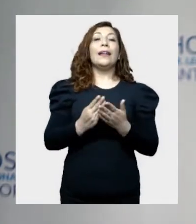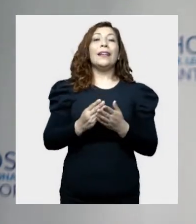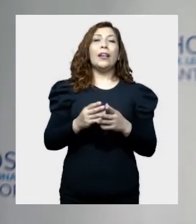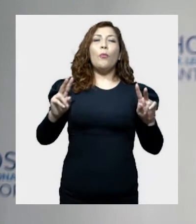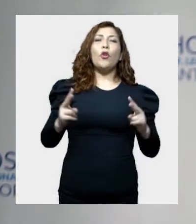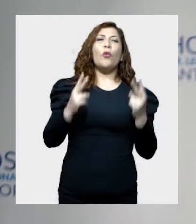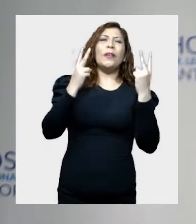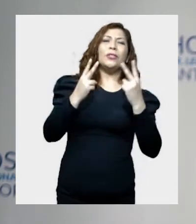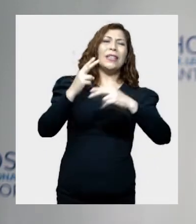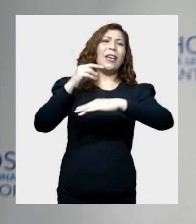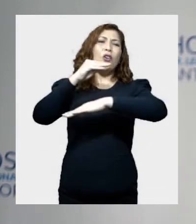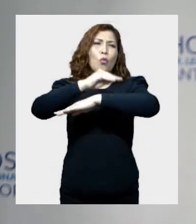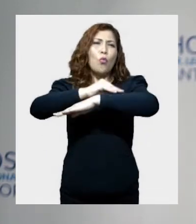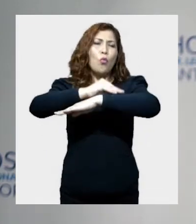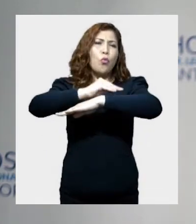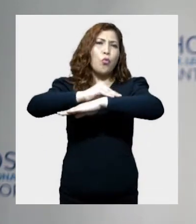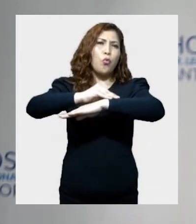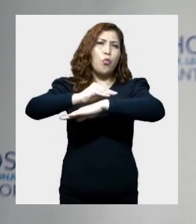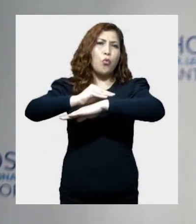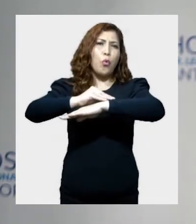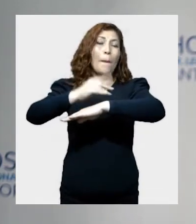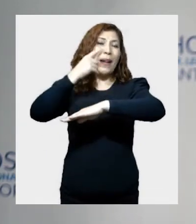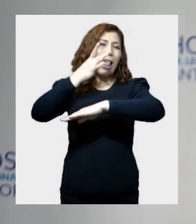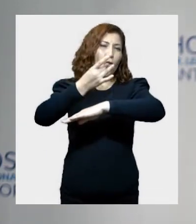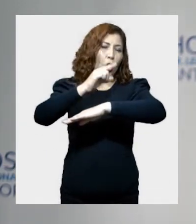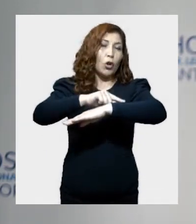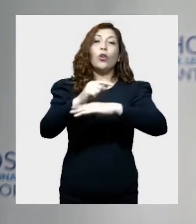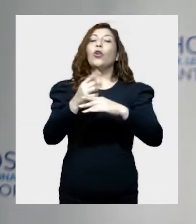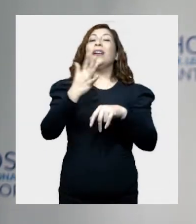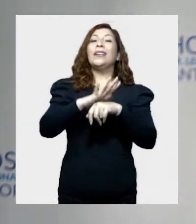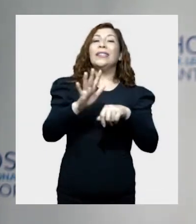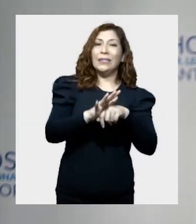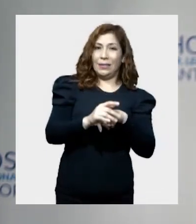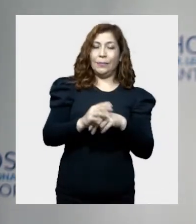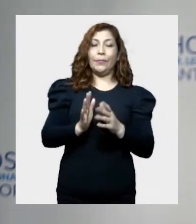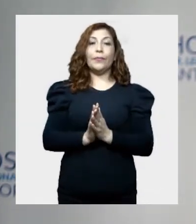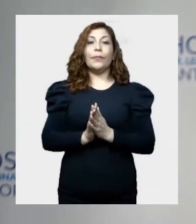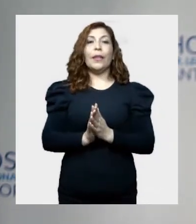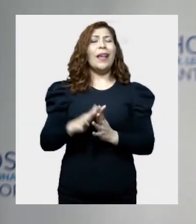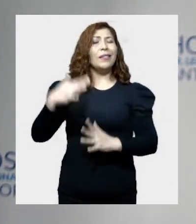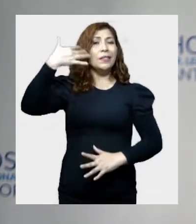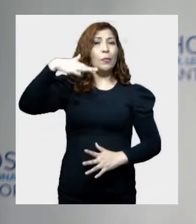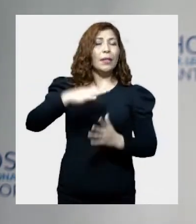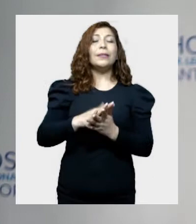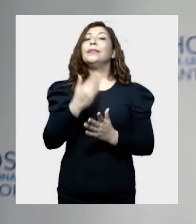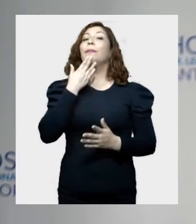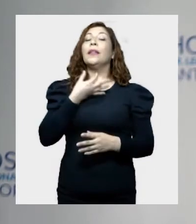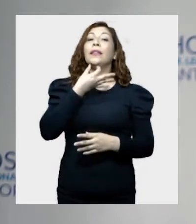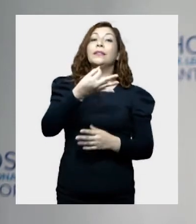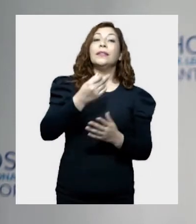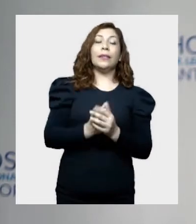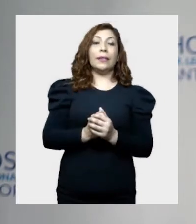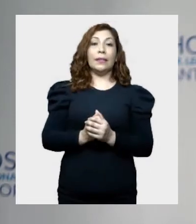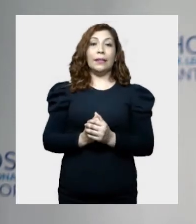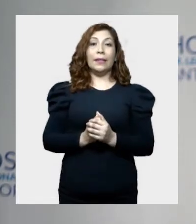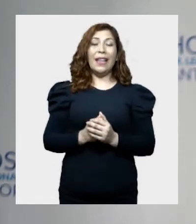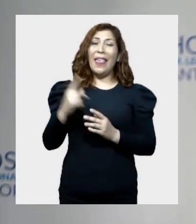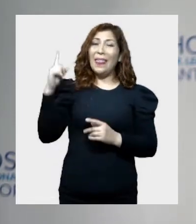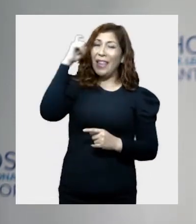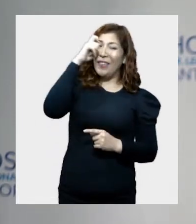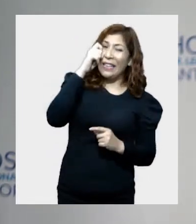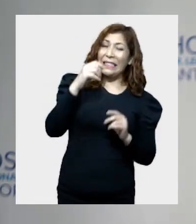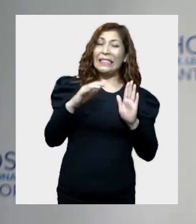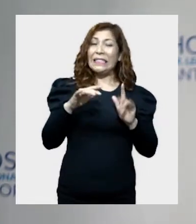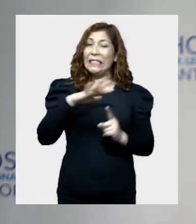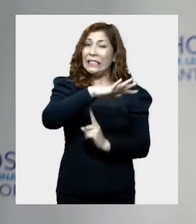con 6 camas, terminando con un total de 15. Es sumamente importante señalar que pese a este difícil panorama,